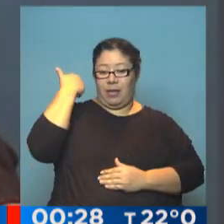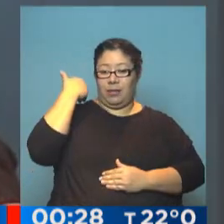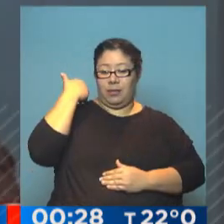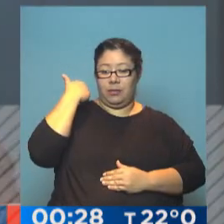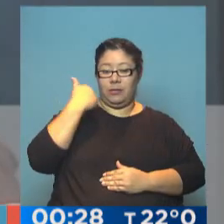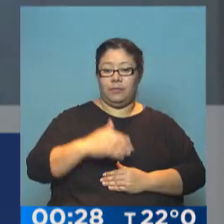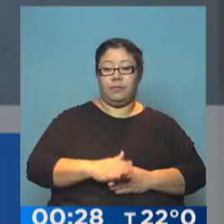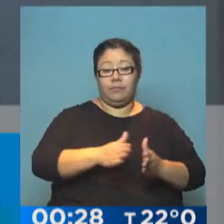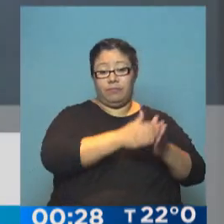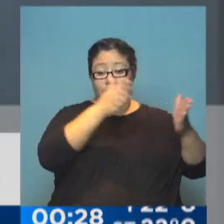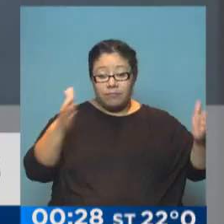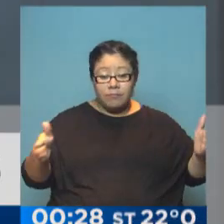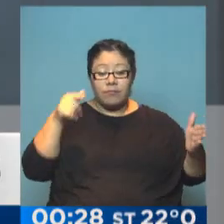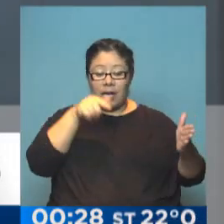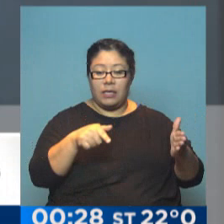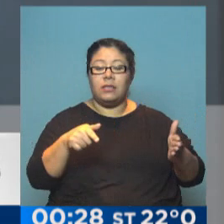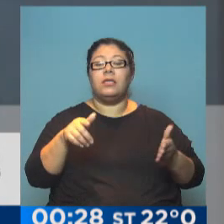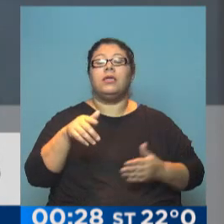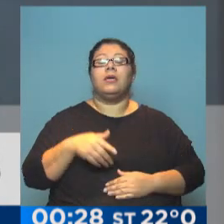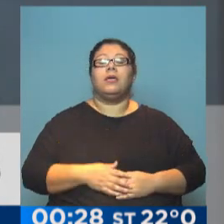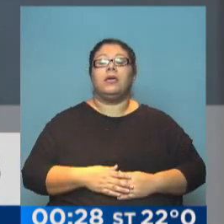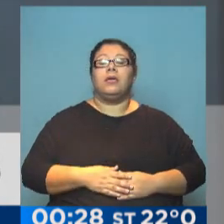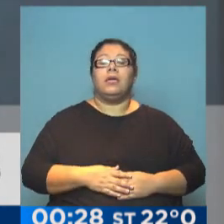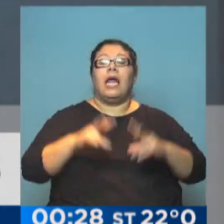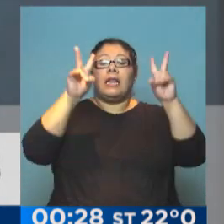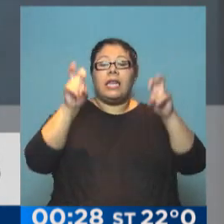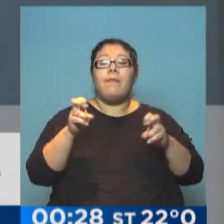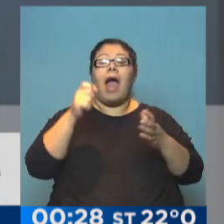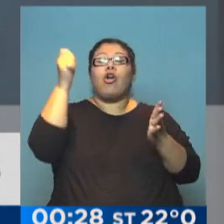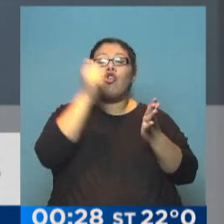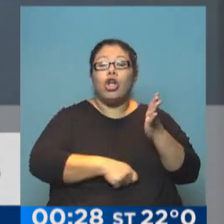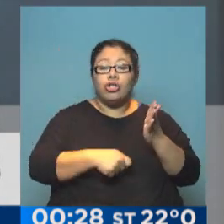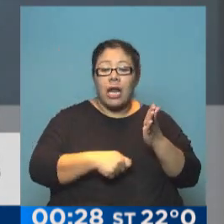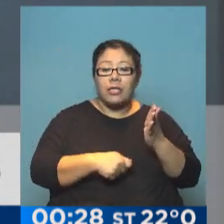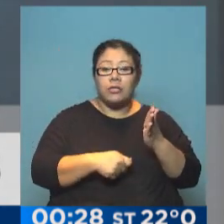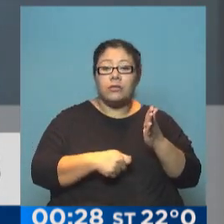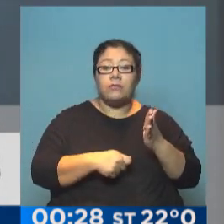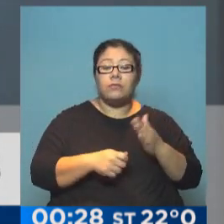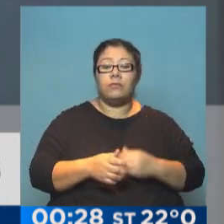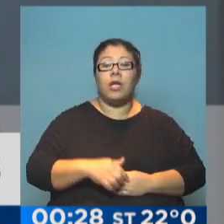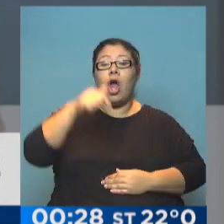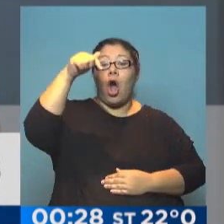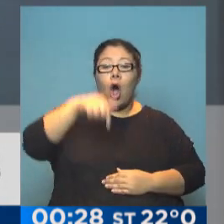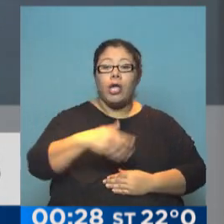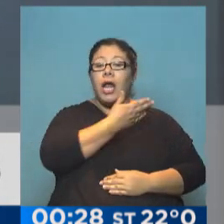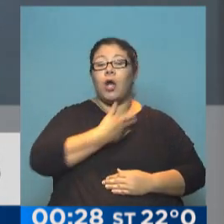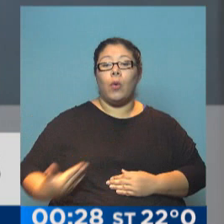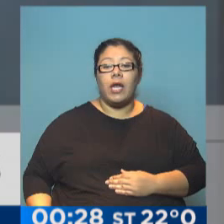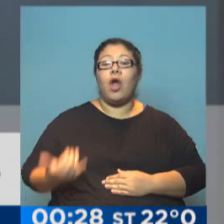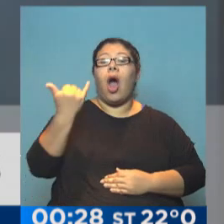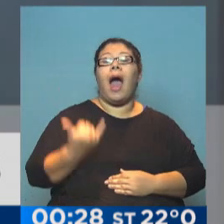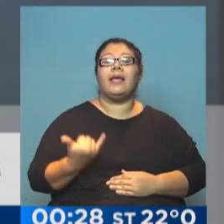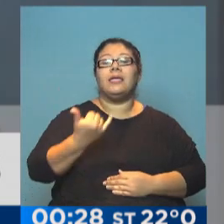En materia de contratos, hemos observado, para que tengan una idea, el Estado hoy tiene 64.000